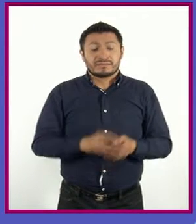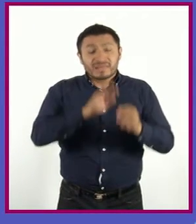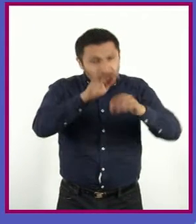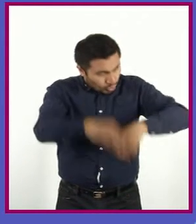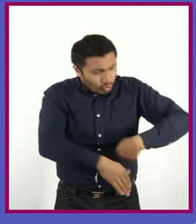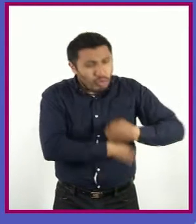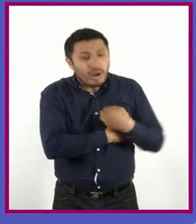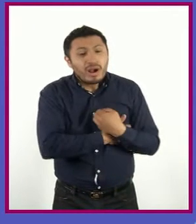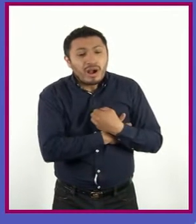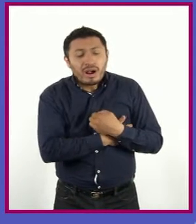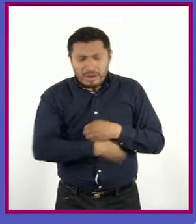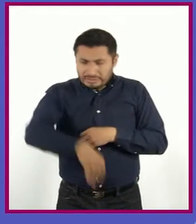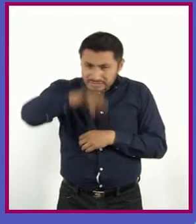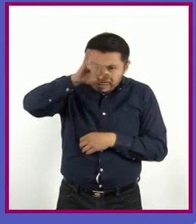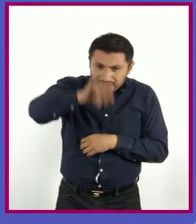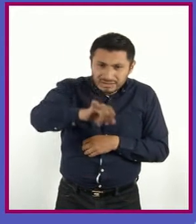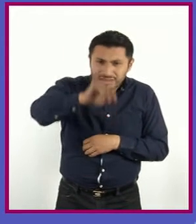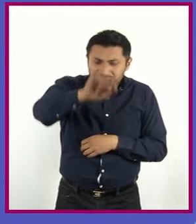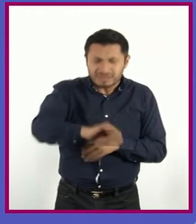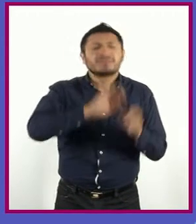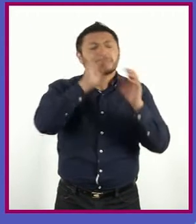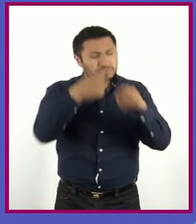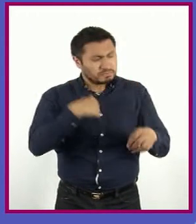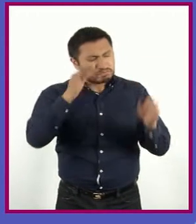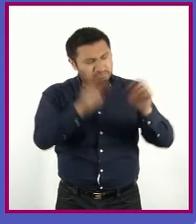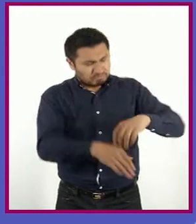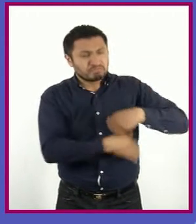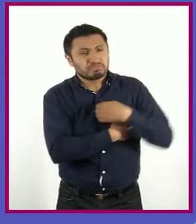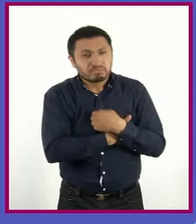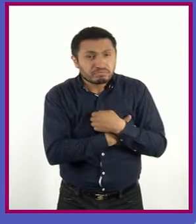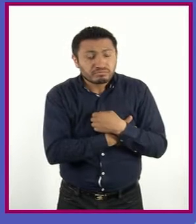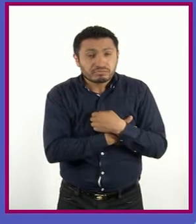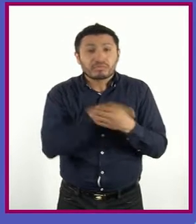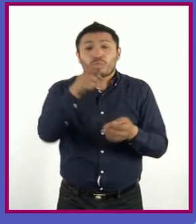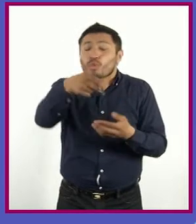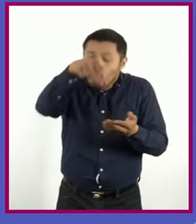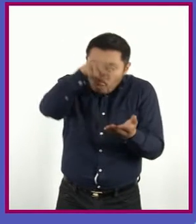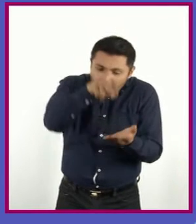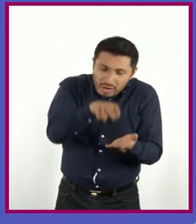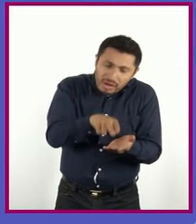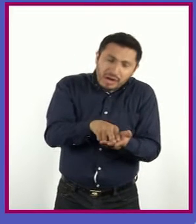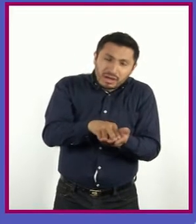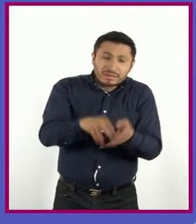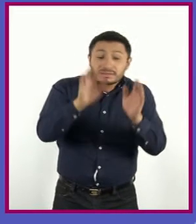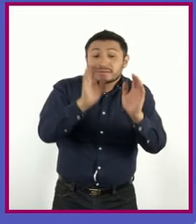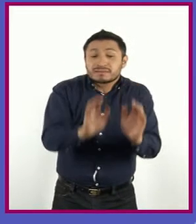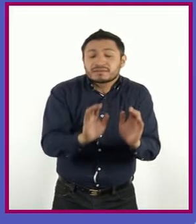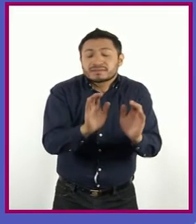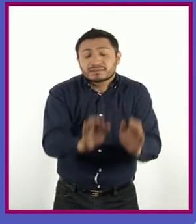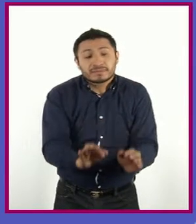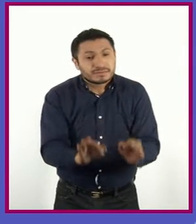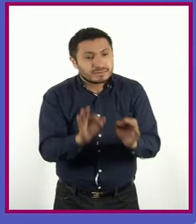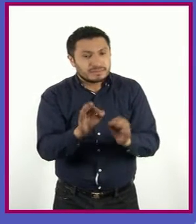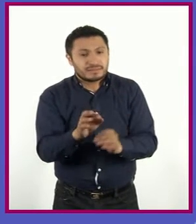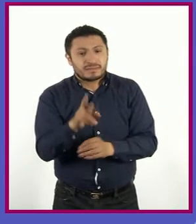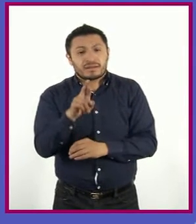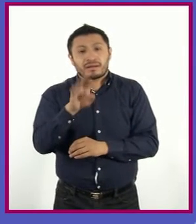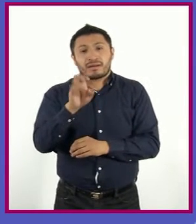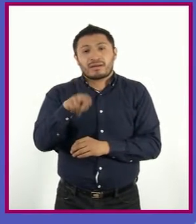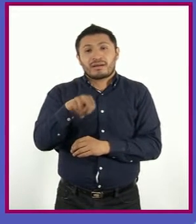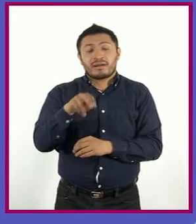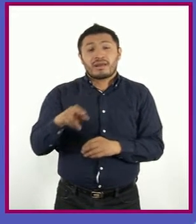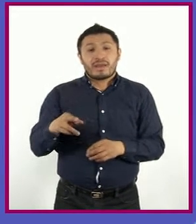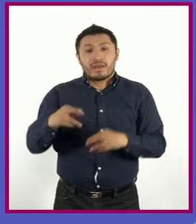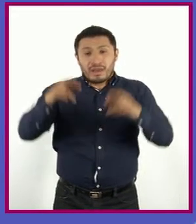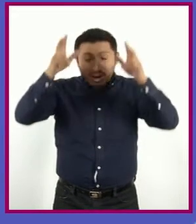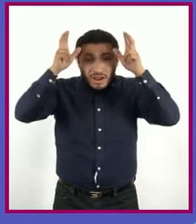Guardarlo. Por supuesto que lo guardaré. Acuéstate, quietecito, renacuajo. Vendrá